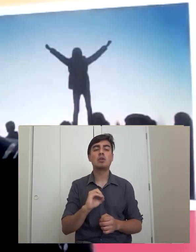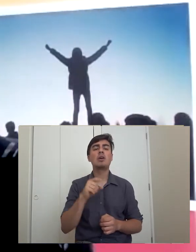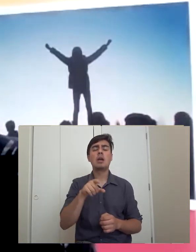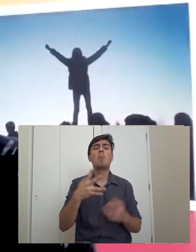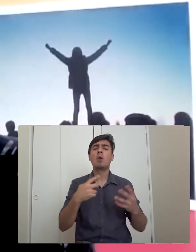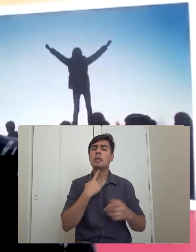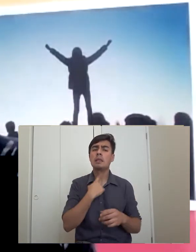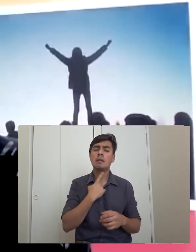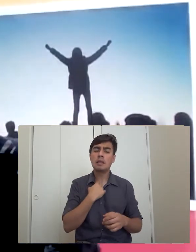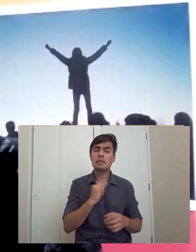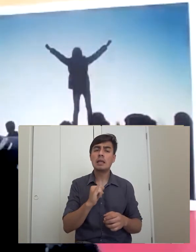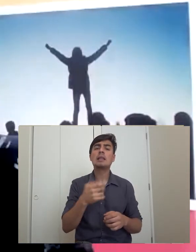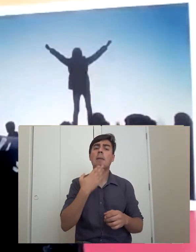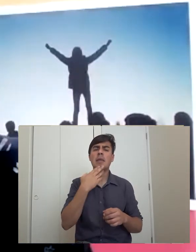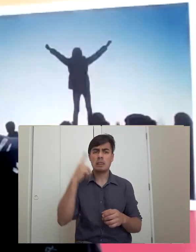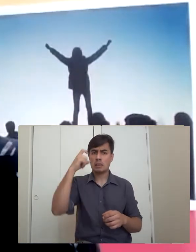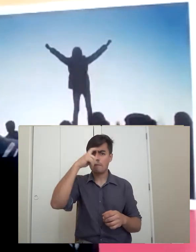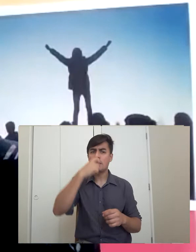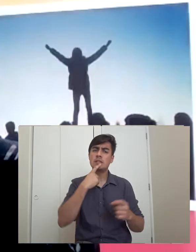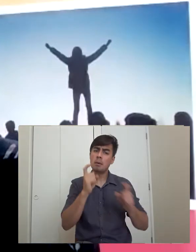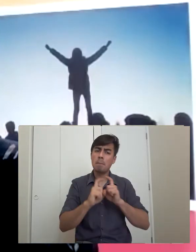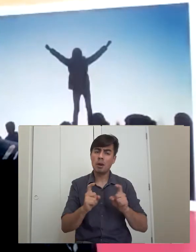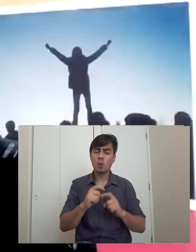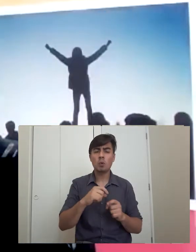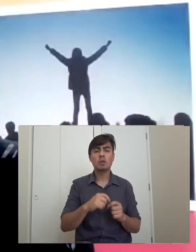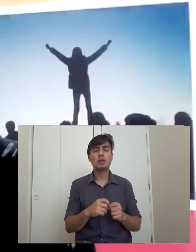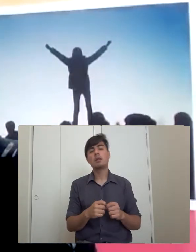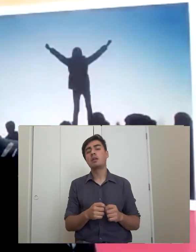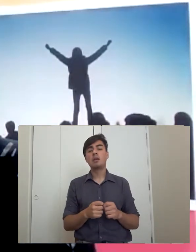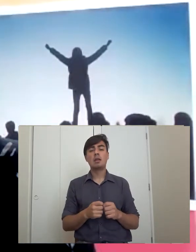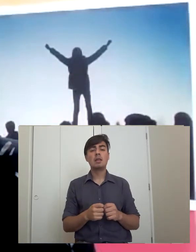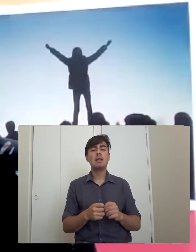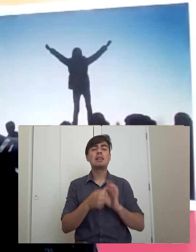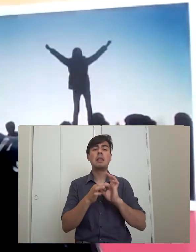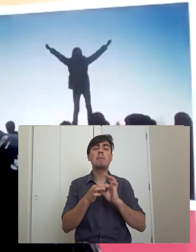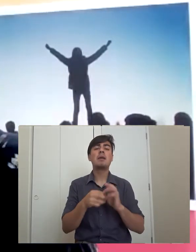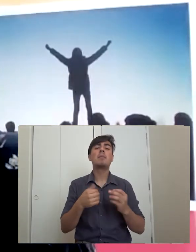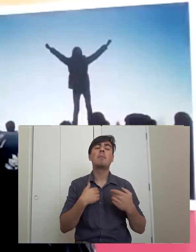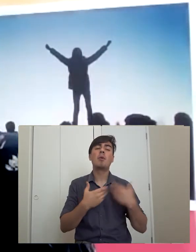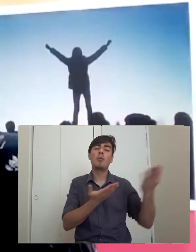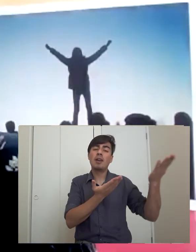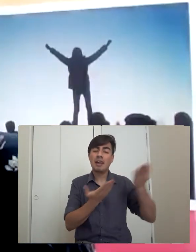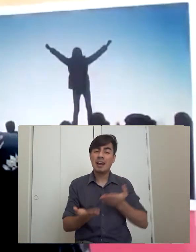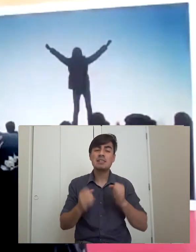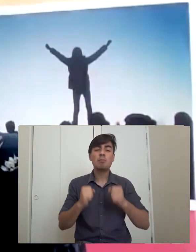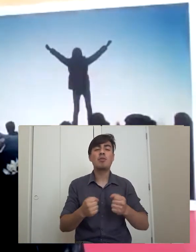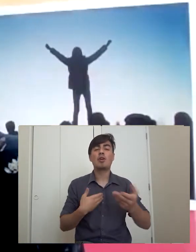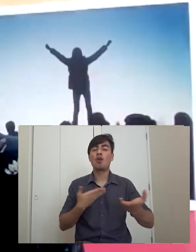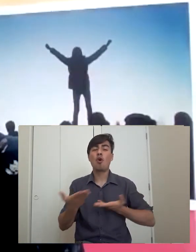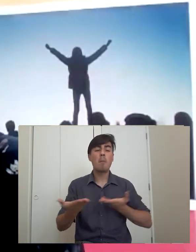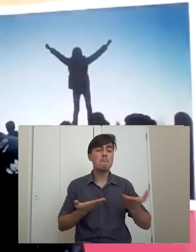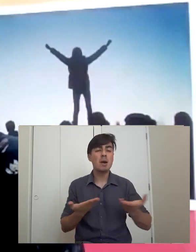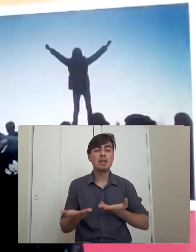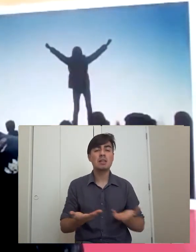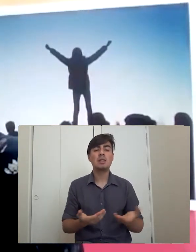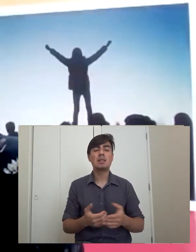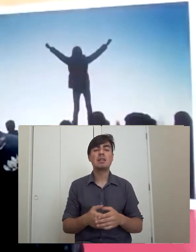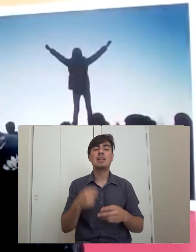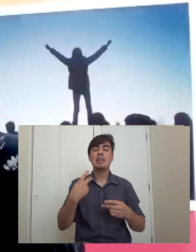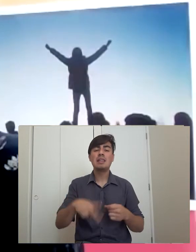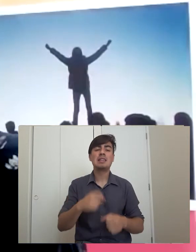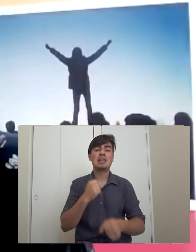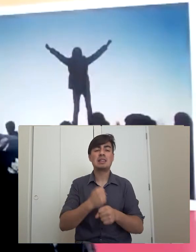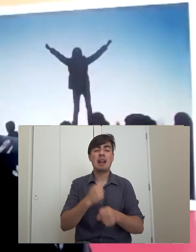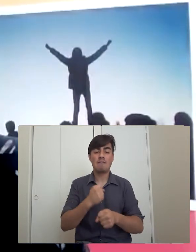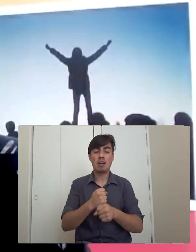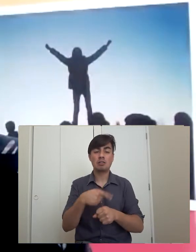interesantes y muy difíciles preguntas, debo decir. Y gracias por invitarme a compartir con este trabajo